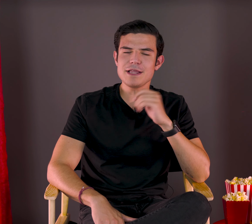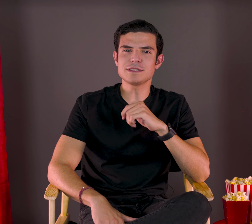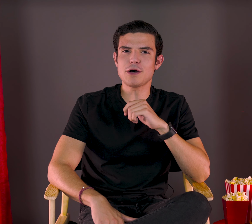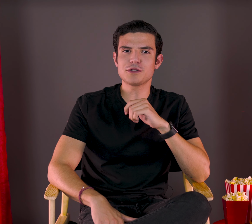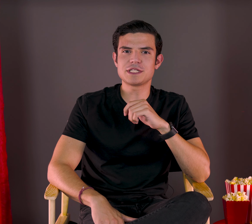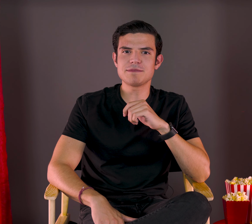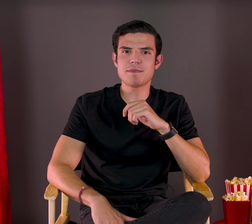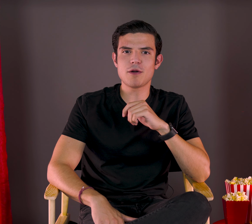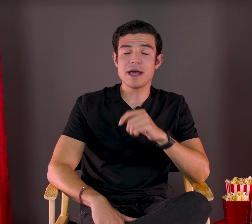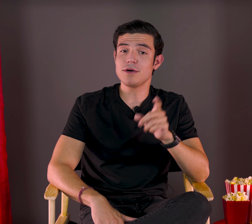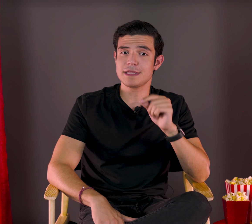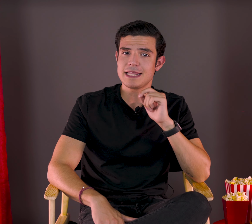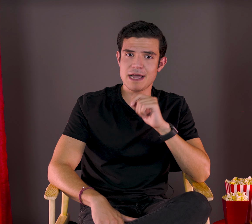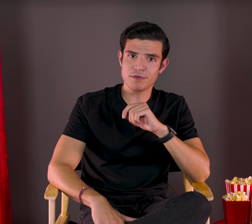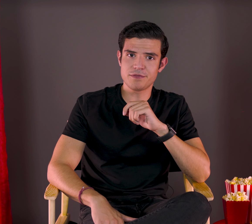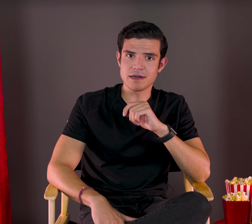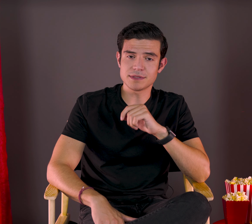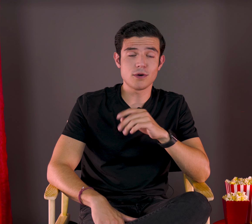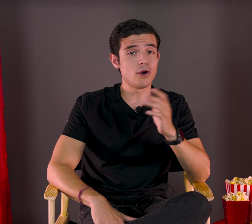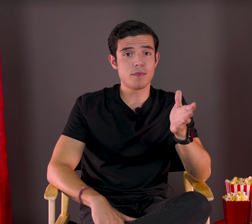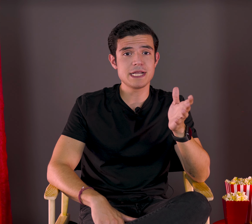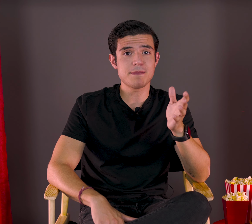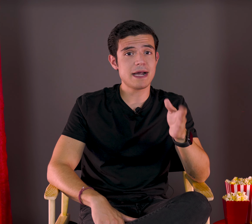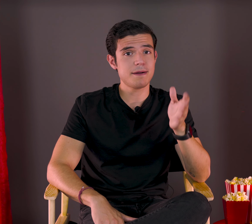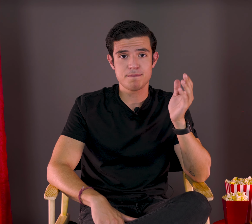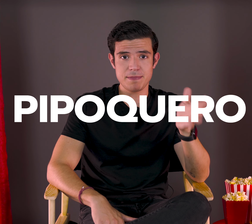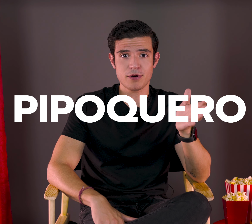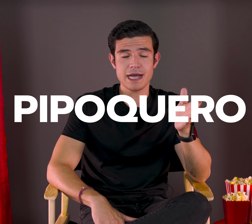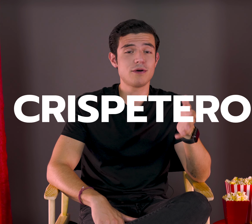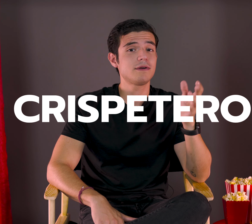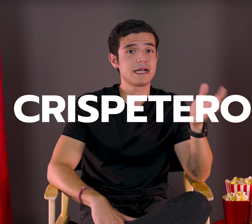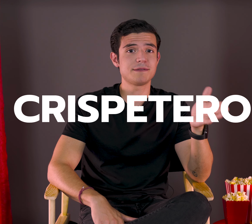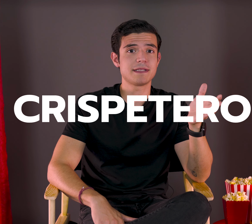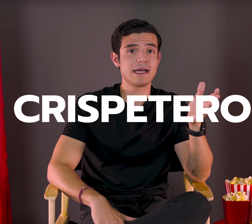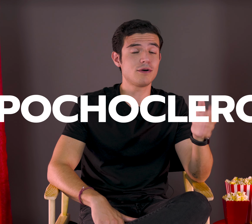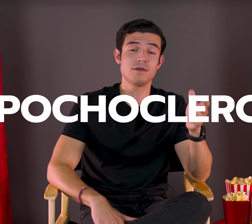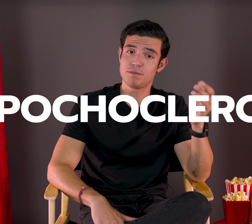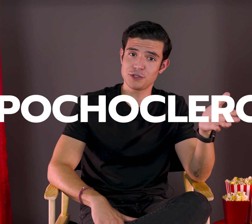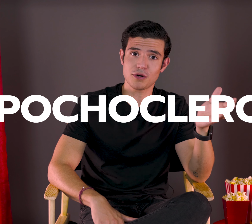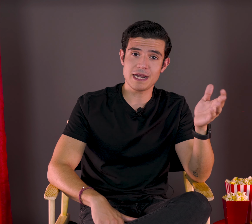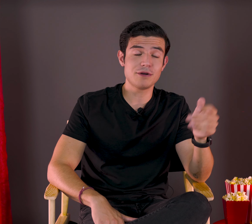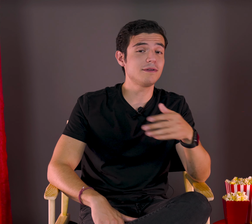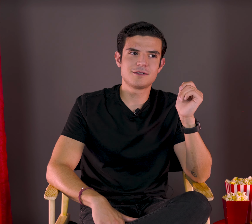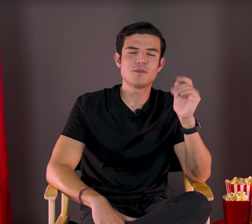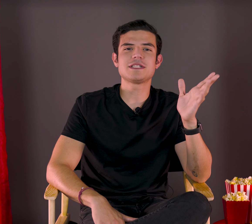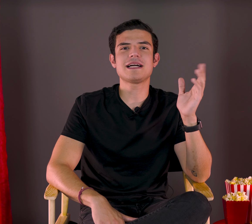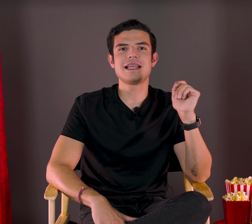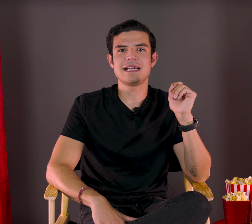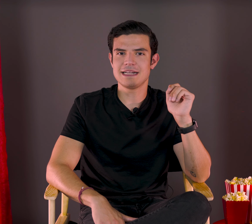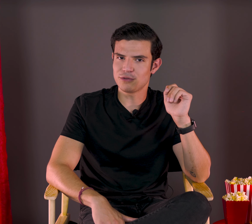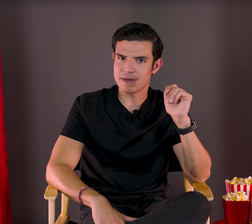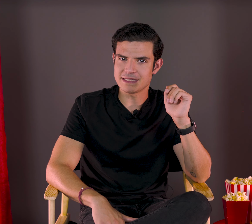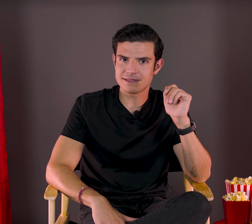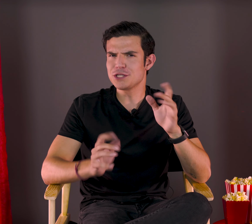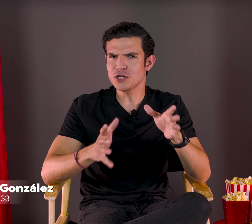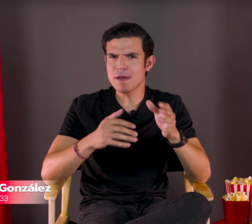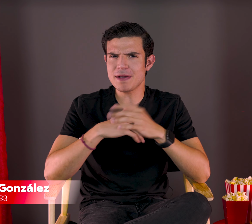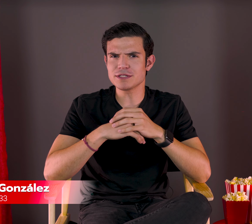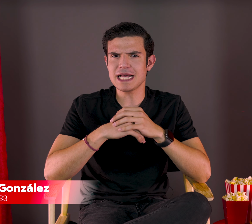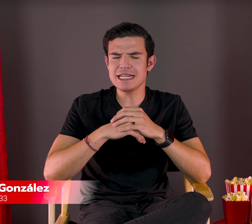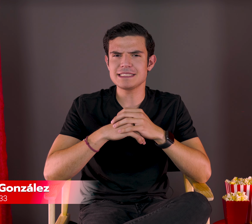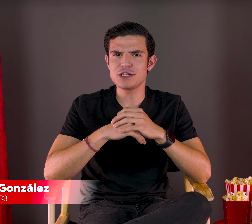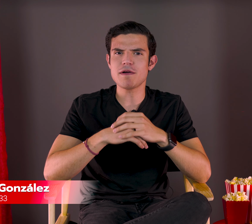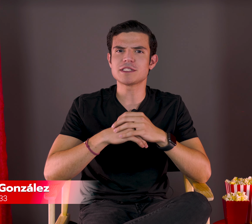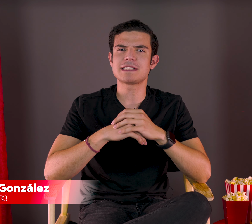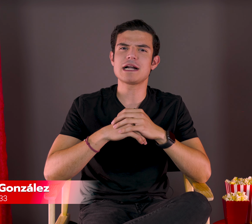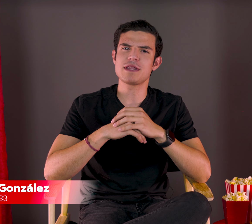Bienvenidos a otro chisme palomero de Diamond Films, o lo pueden llamar pipoquero, crispetero, pochoclero, como sea que le digan en tu país. Yo soy